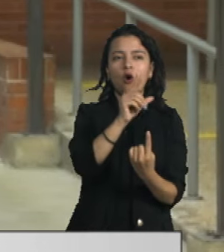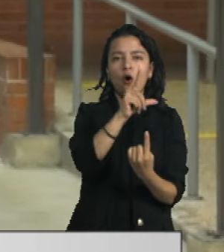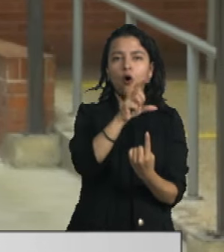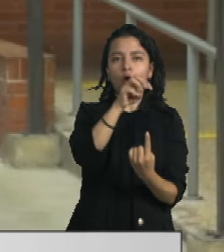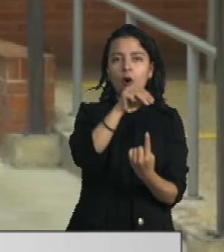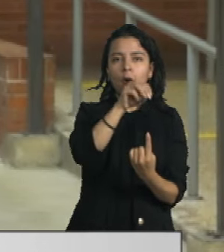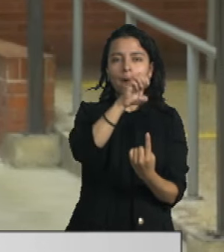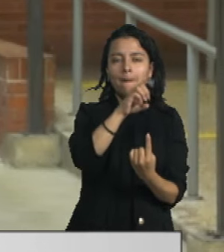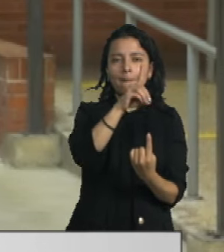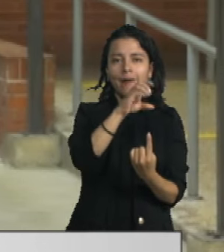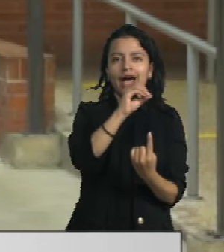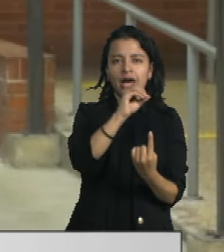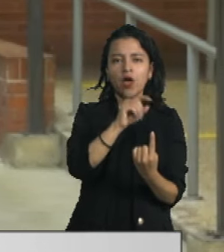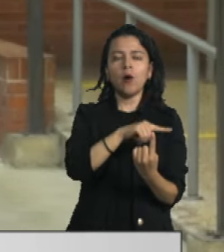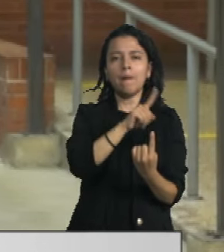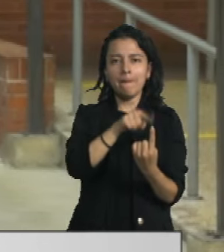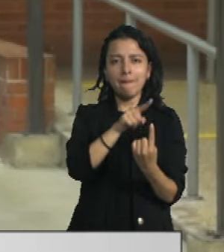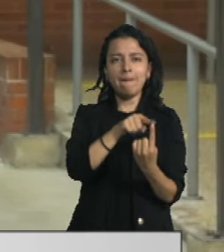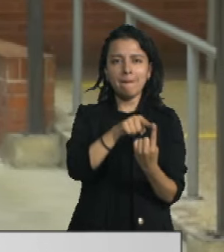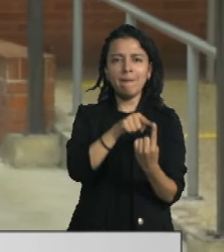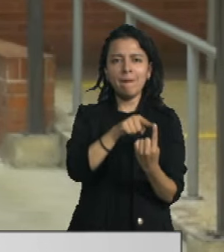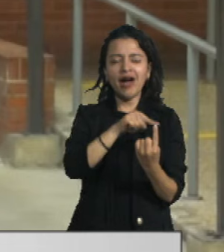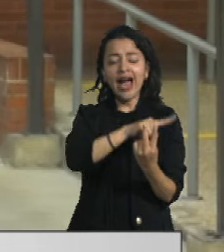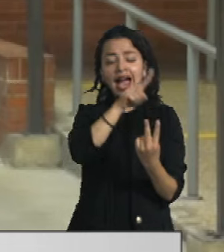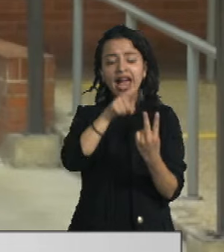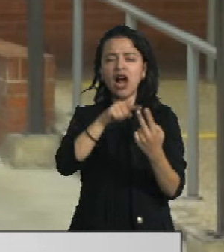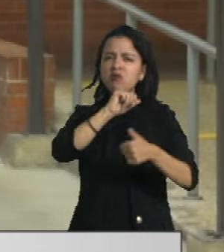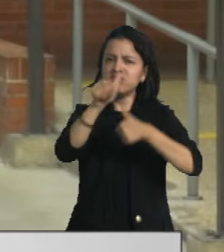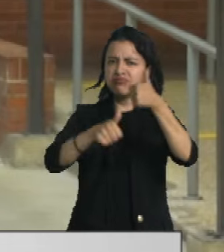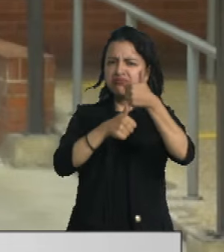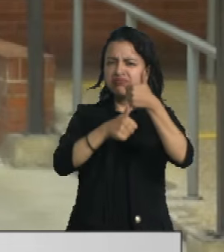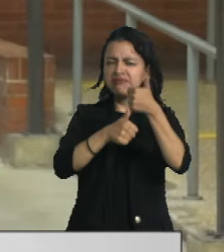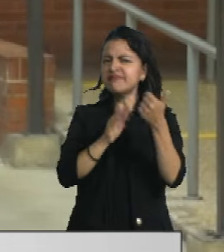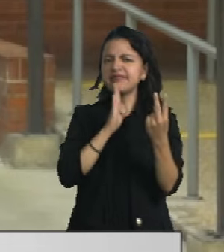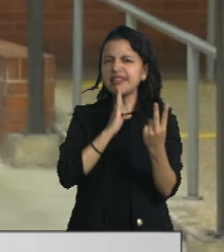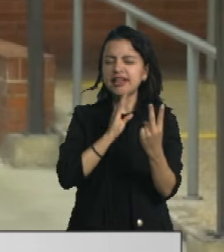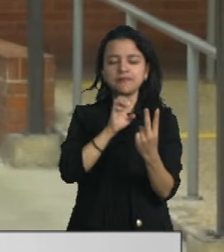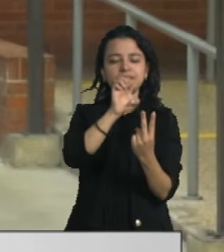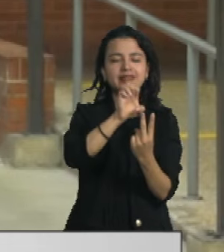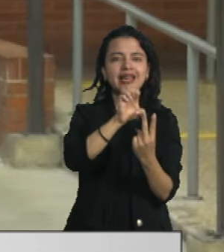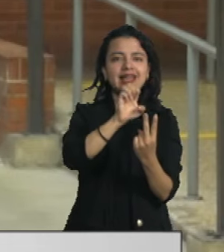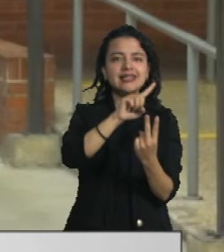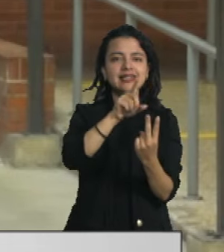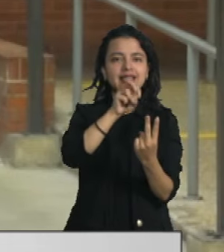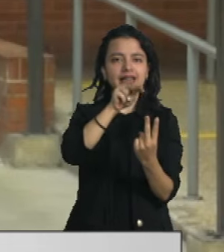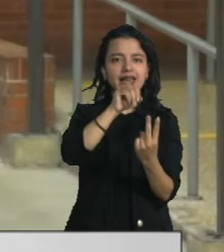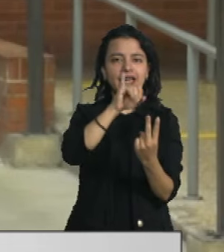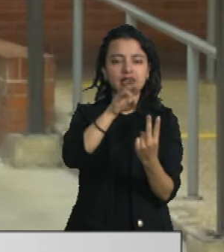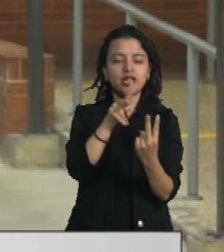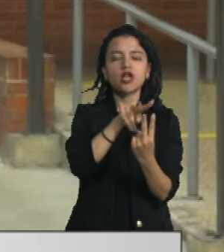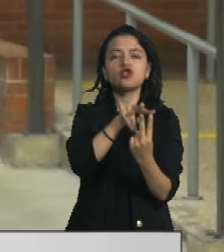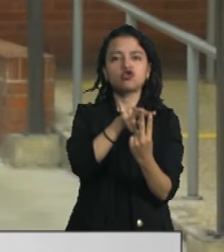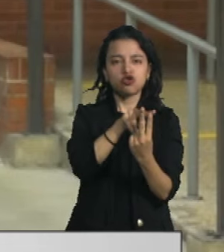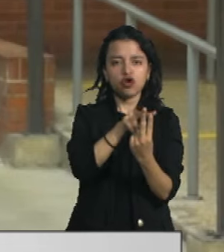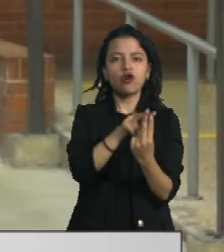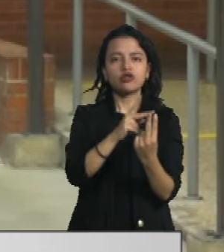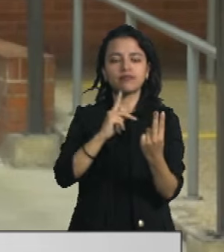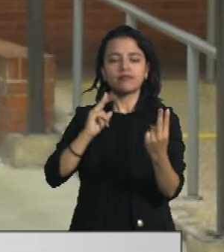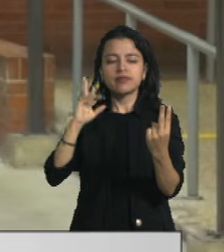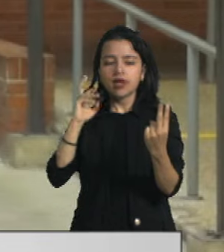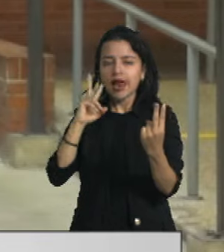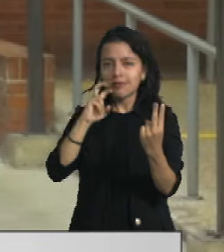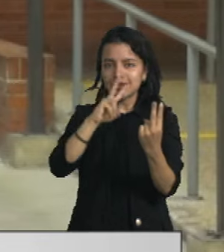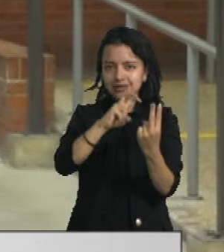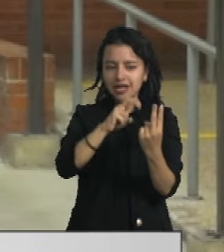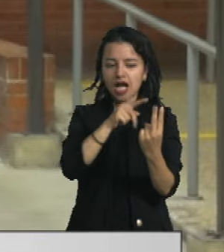Riesgo de Desastres, Olmedo López, también el exsubdirector de esta entidad, Sneider Pinilla, y quien también se encuentra aquí en los juzgados de Paloquemao,